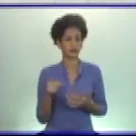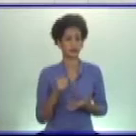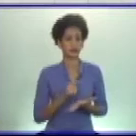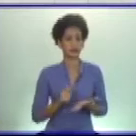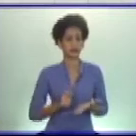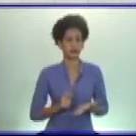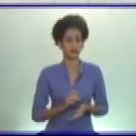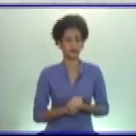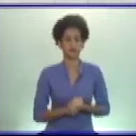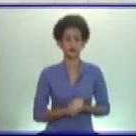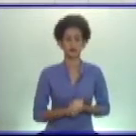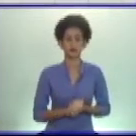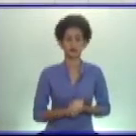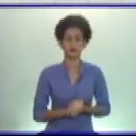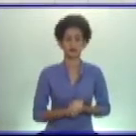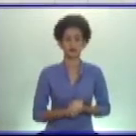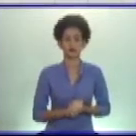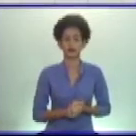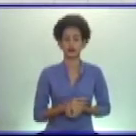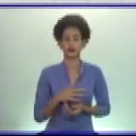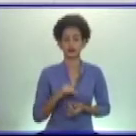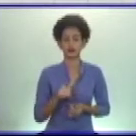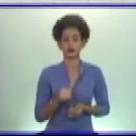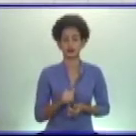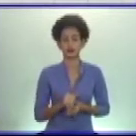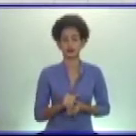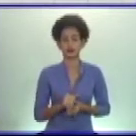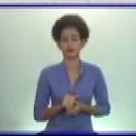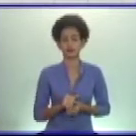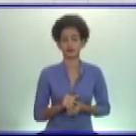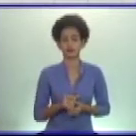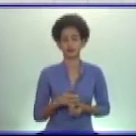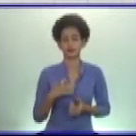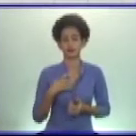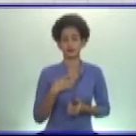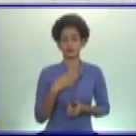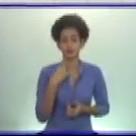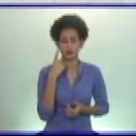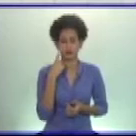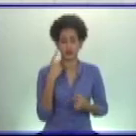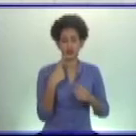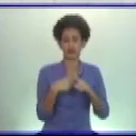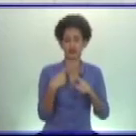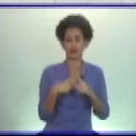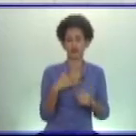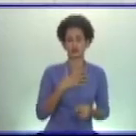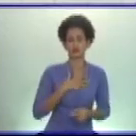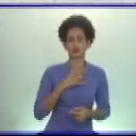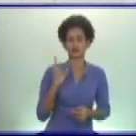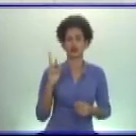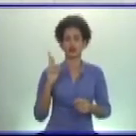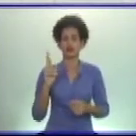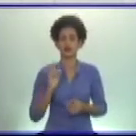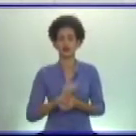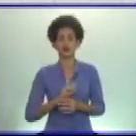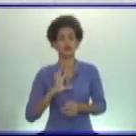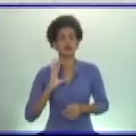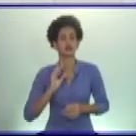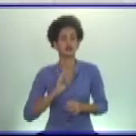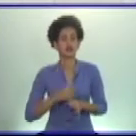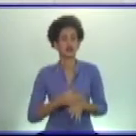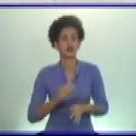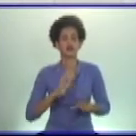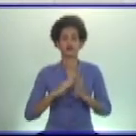de la función es, ¿qué tengo que fijarme? Me dice X que pertenece a los reales, es decir, todos los reales. Voy